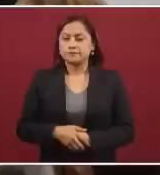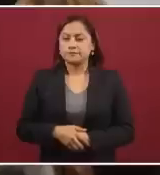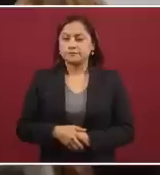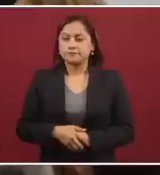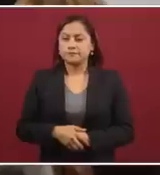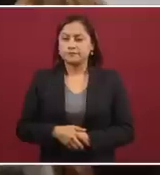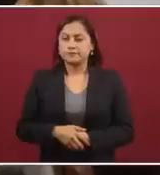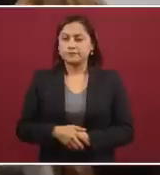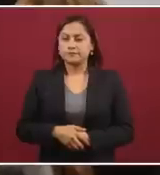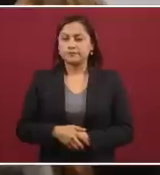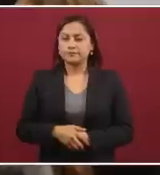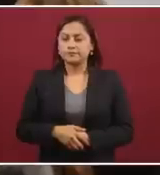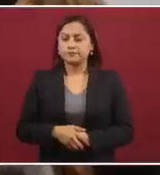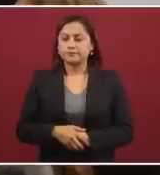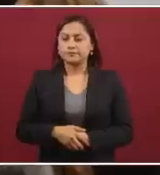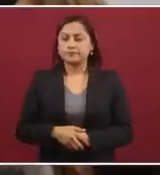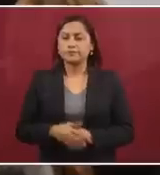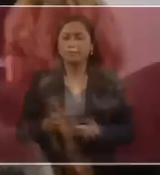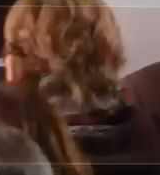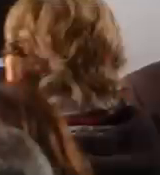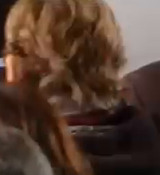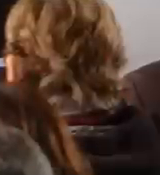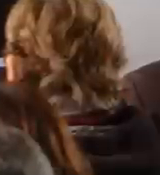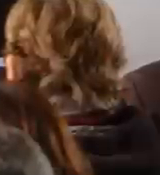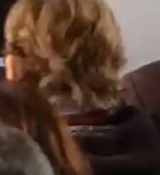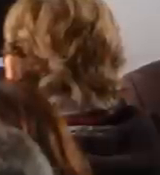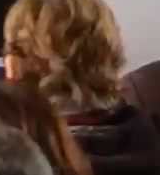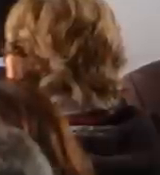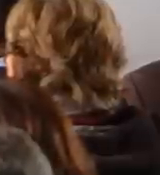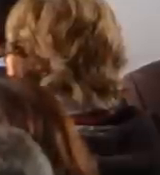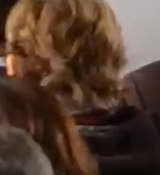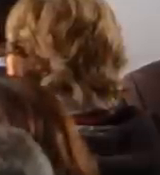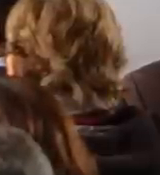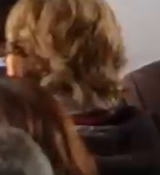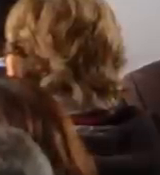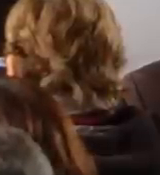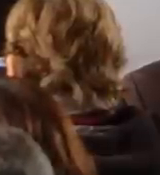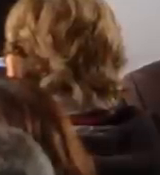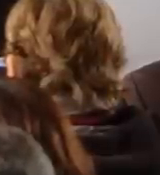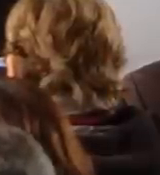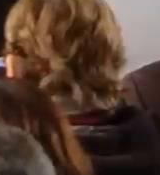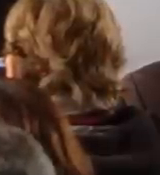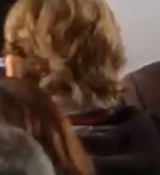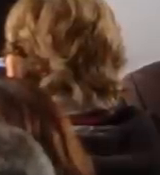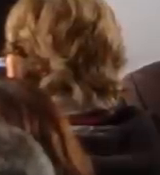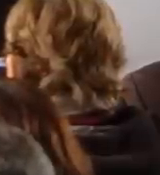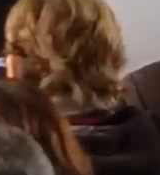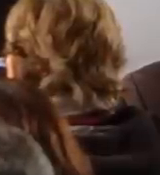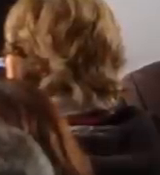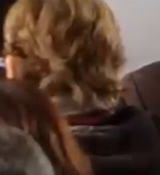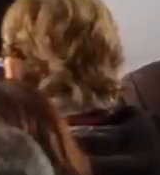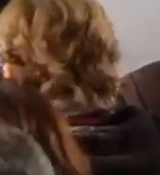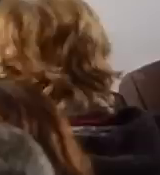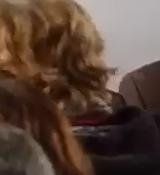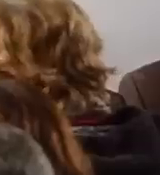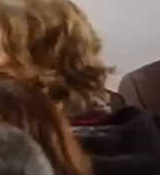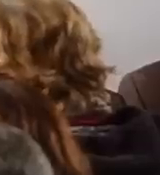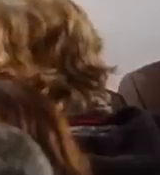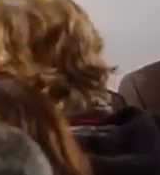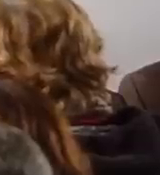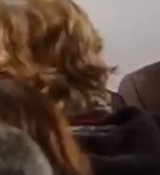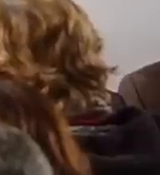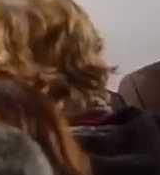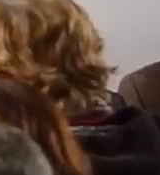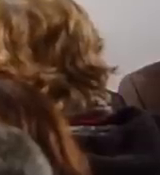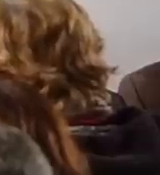negocios inspectores de centros comerciales